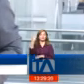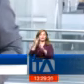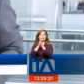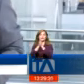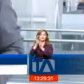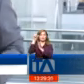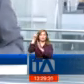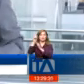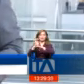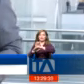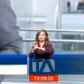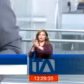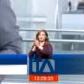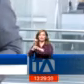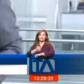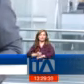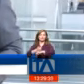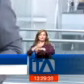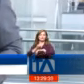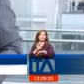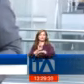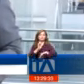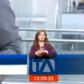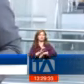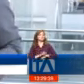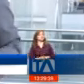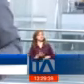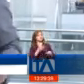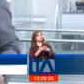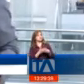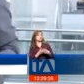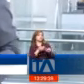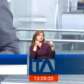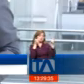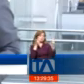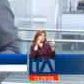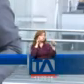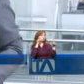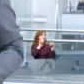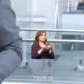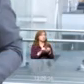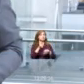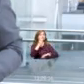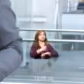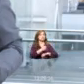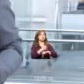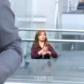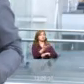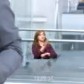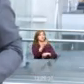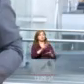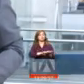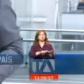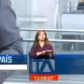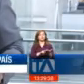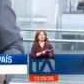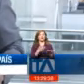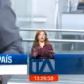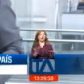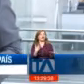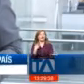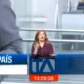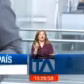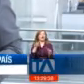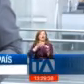pasado, las autoridades ecuatorianas buscan establecer un mecanismo para cuantificar un monto